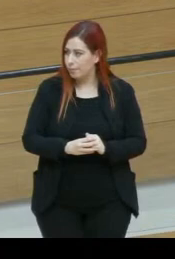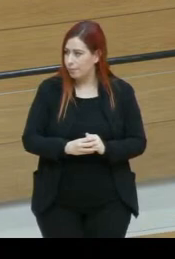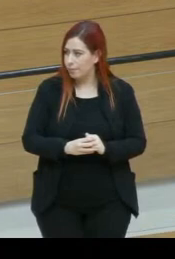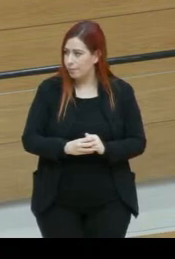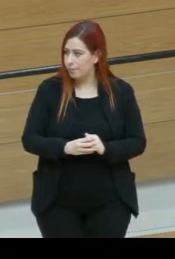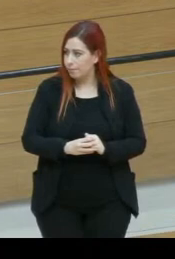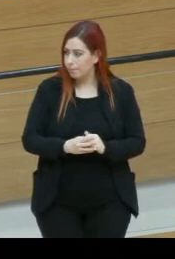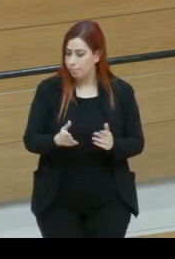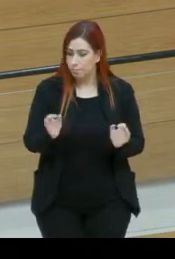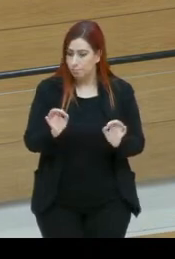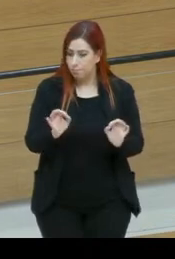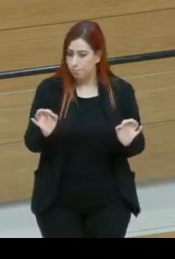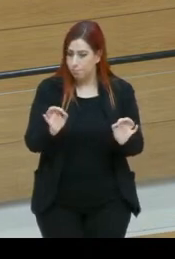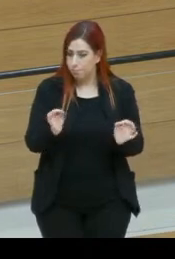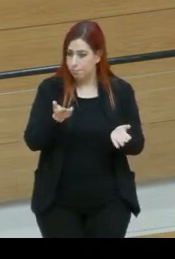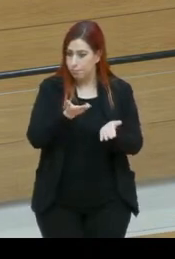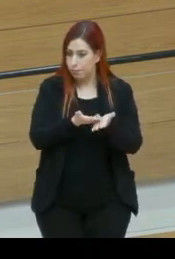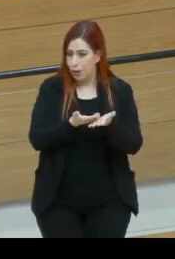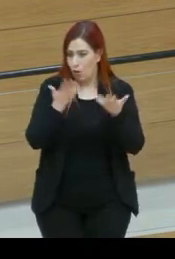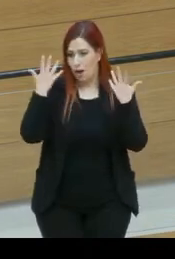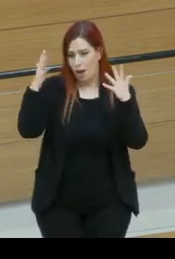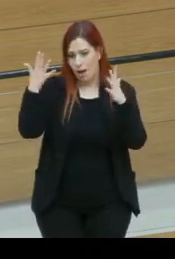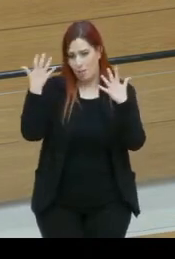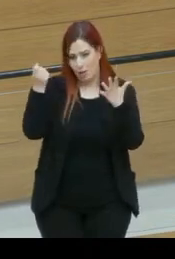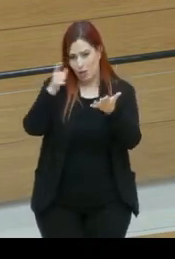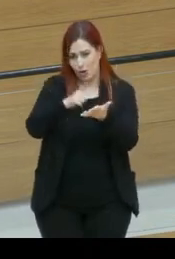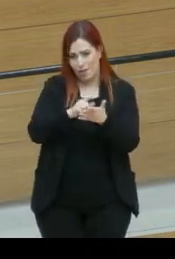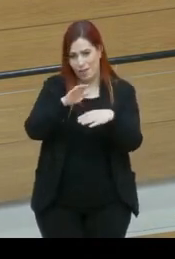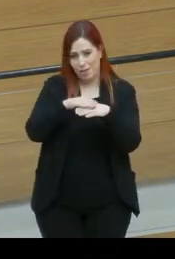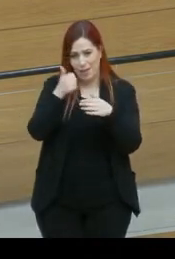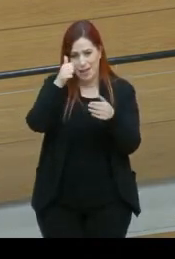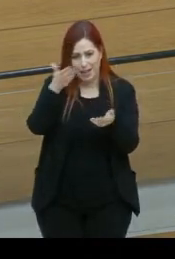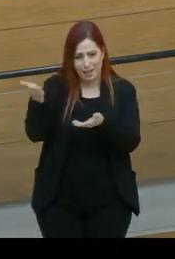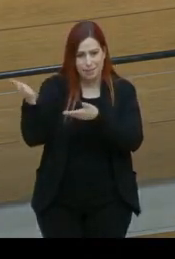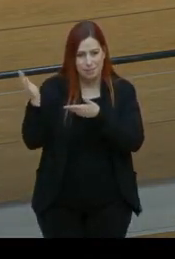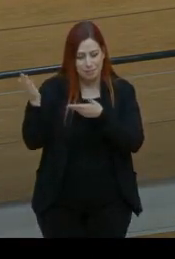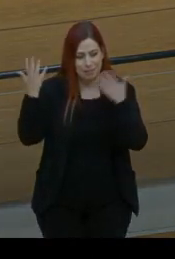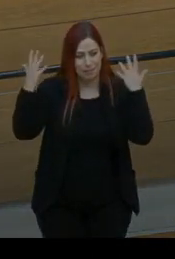Pues nada, pido de nuevo un aplauso para Gonzalo.